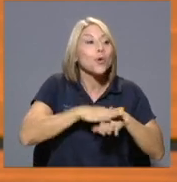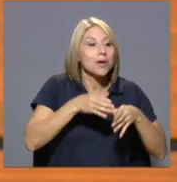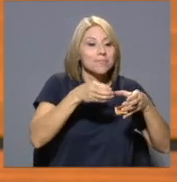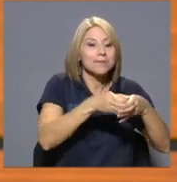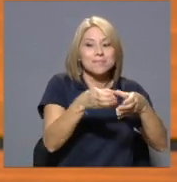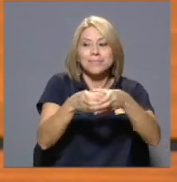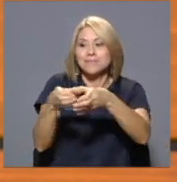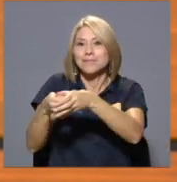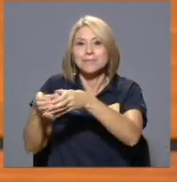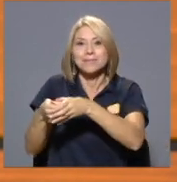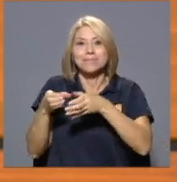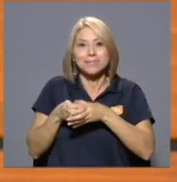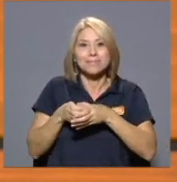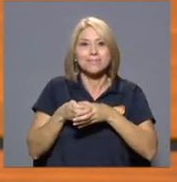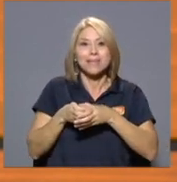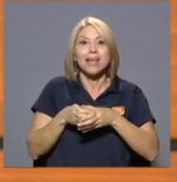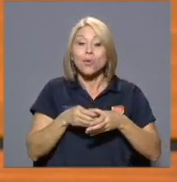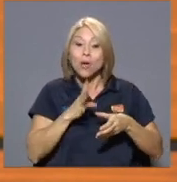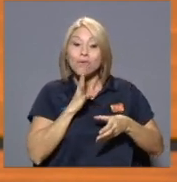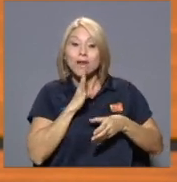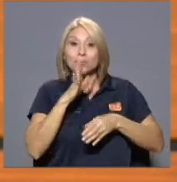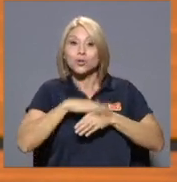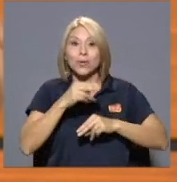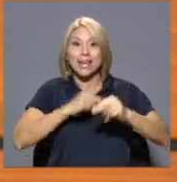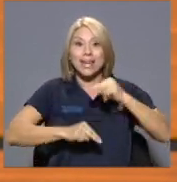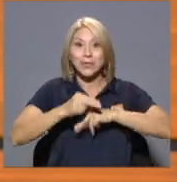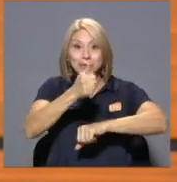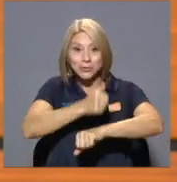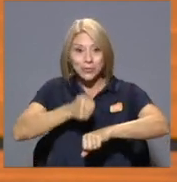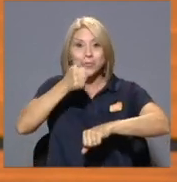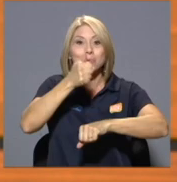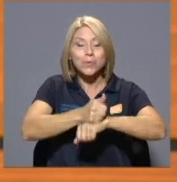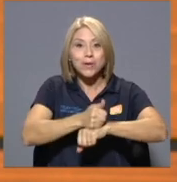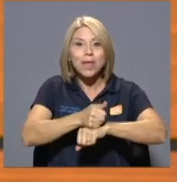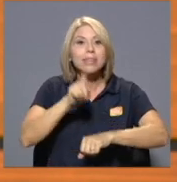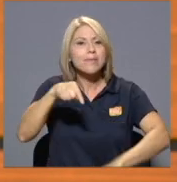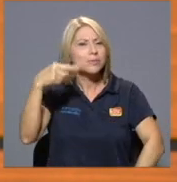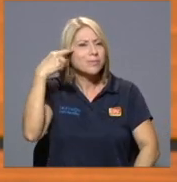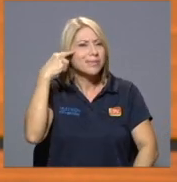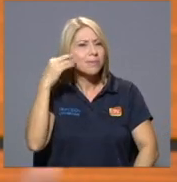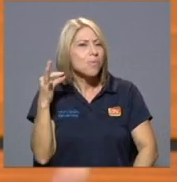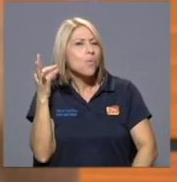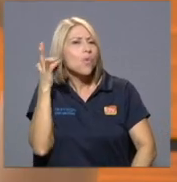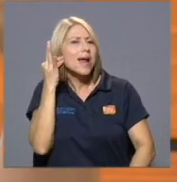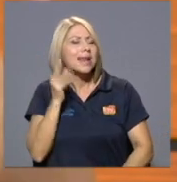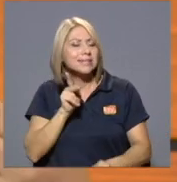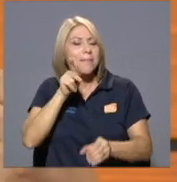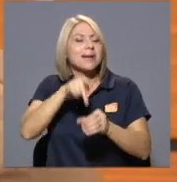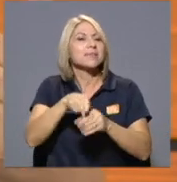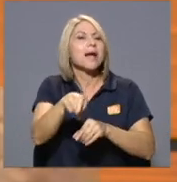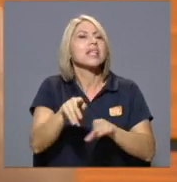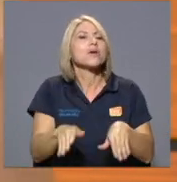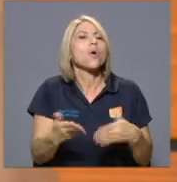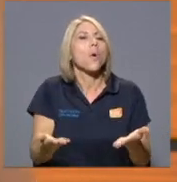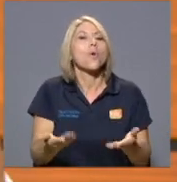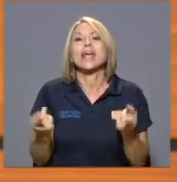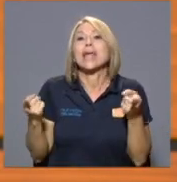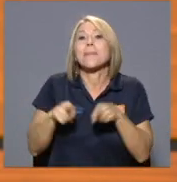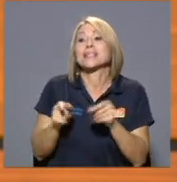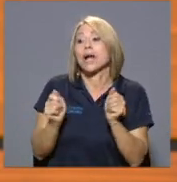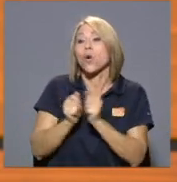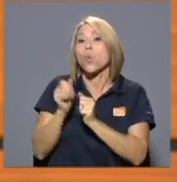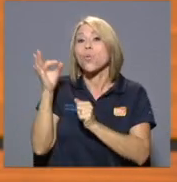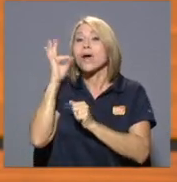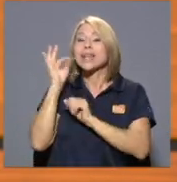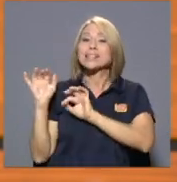de emprendimientos, deberíamos considerar cómo la participación de las mujeres dentro de este sector, qué pasa con las mujeres migrantes, con las